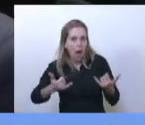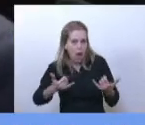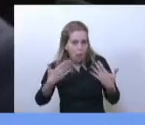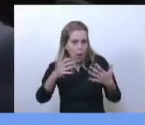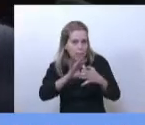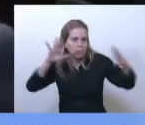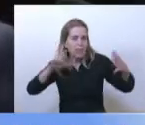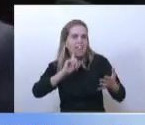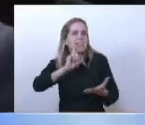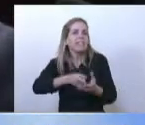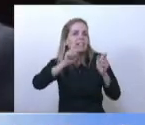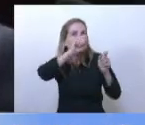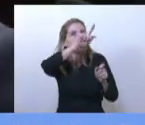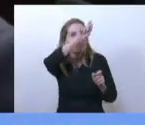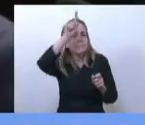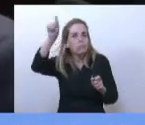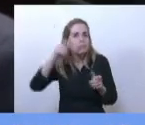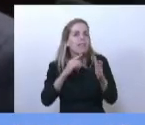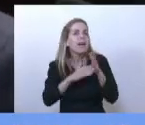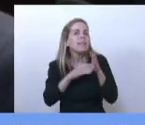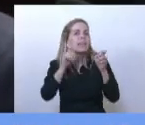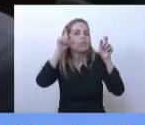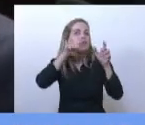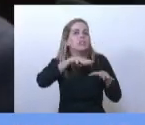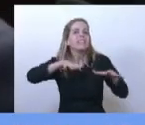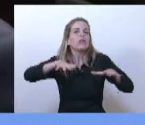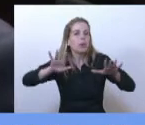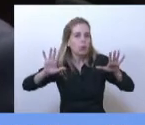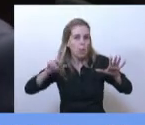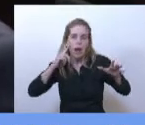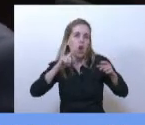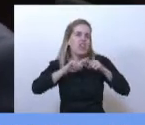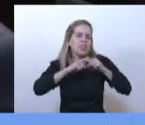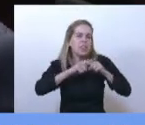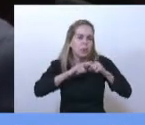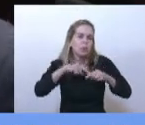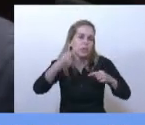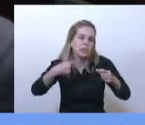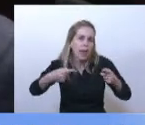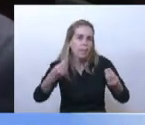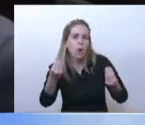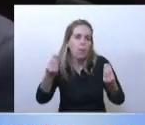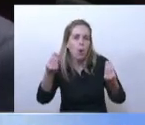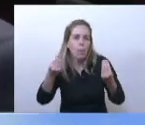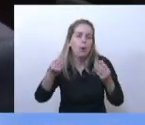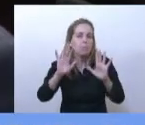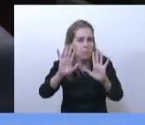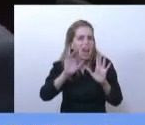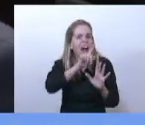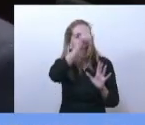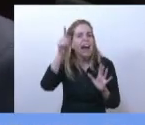restricción de acuerdo con parámetros objetivos para no estar discutiendo en cada momento qué medidas tomar sino tener parámetros